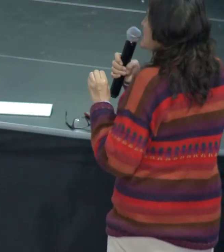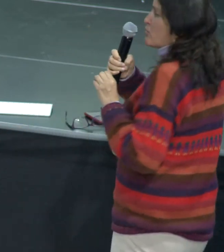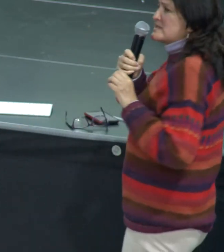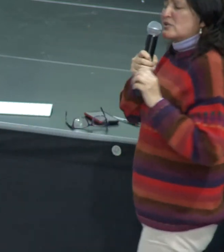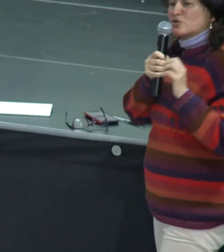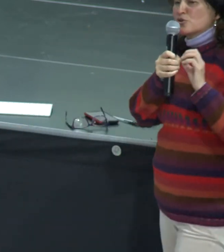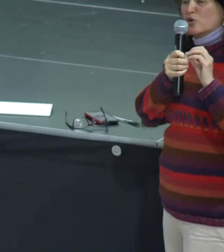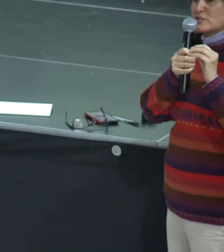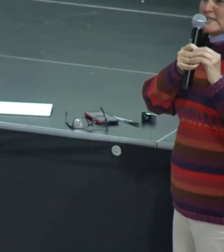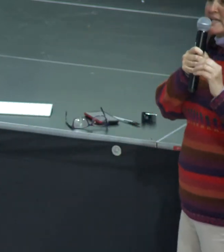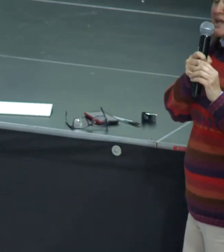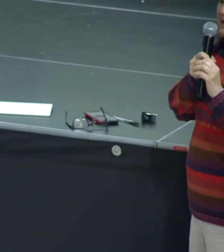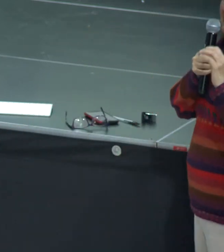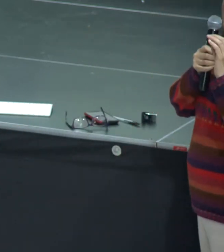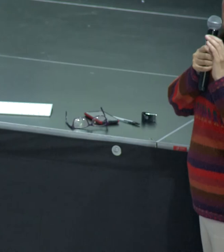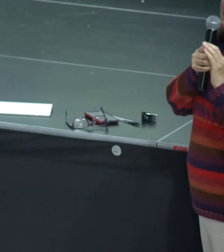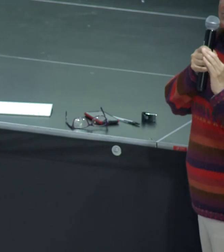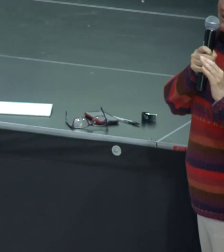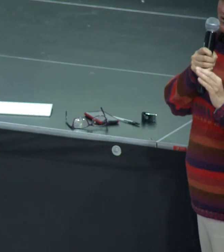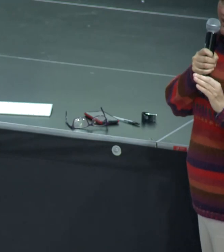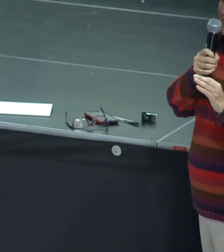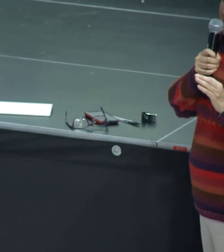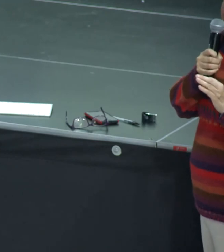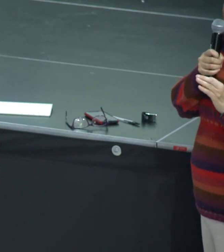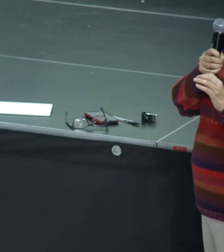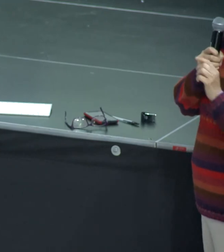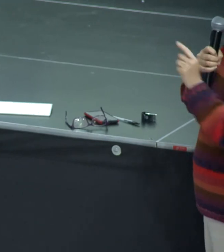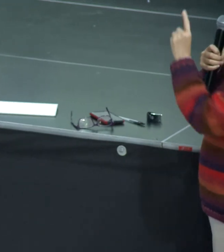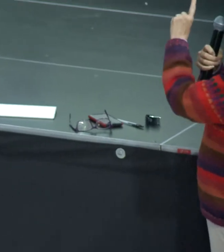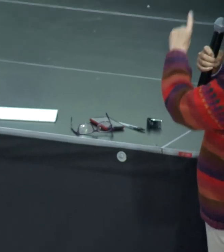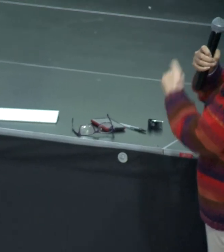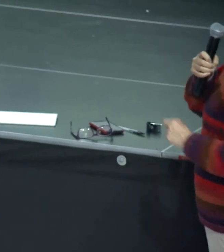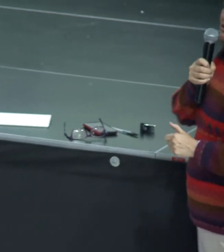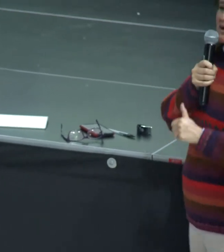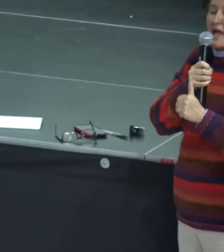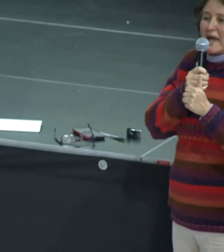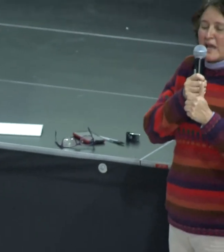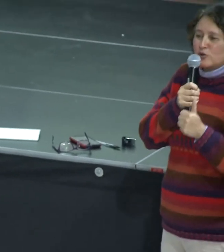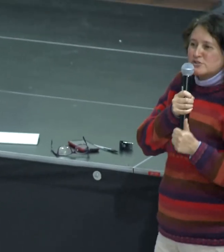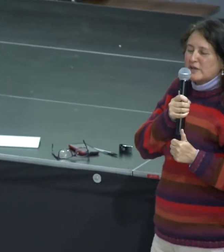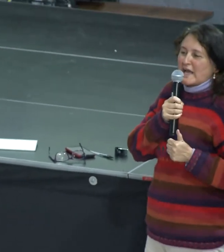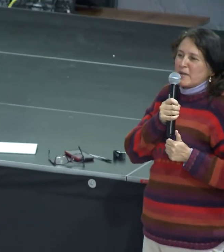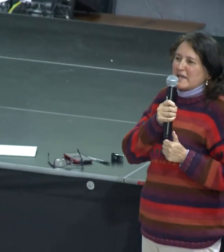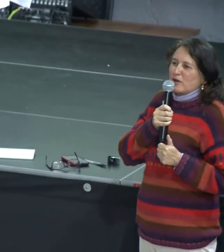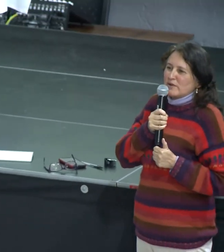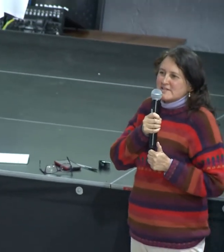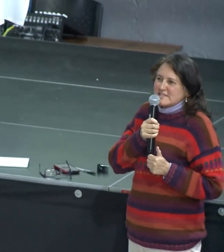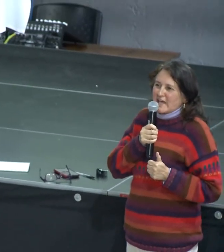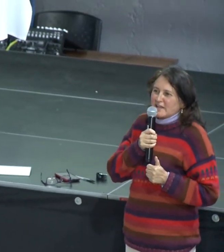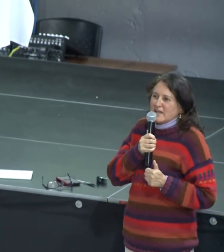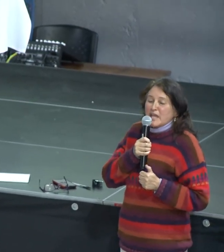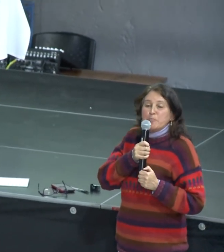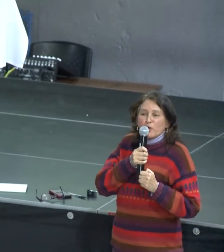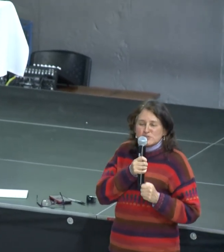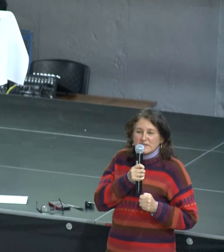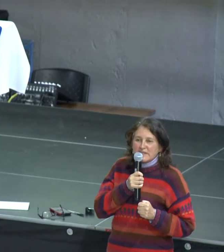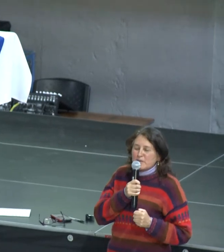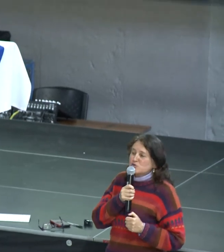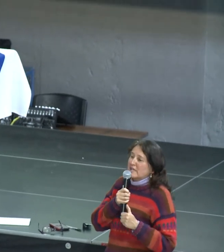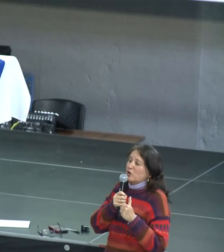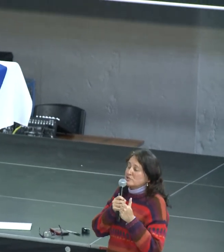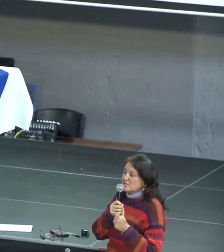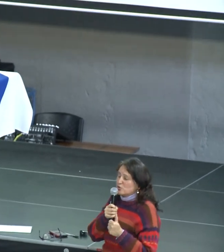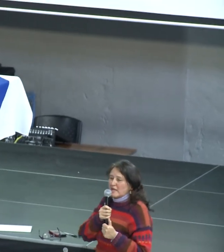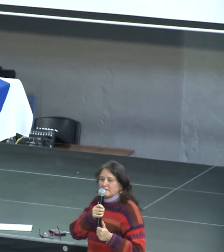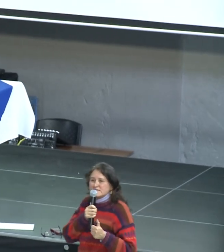las consecuencias no son cosas de intereses personales. Nosotros ligamos esto a la condición académica de la universidad y por eso